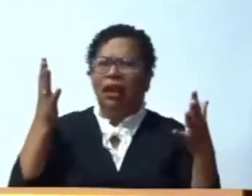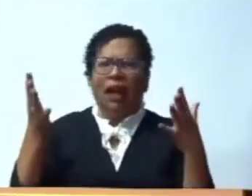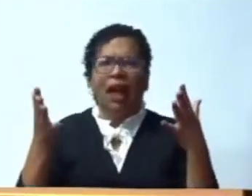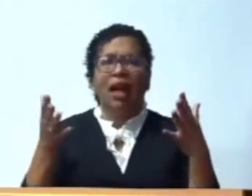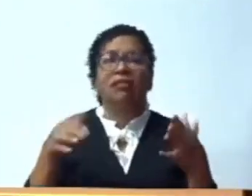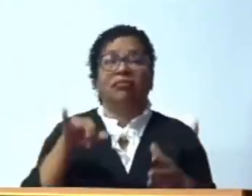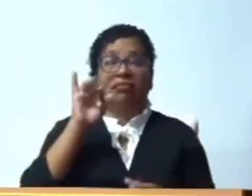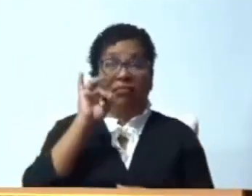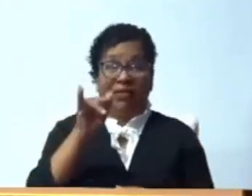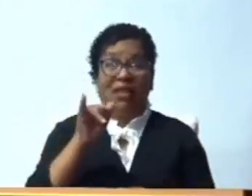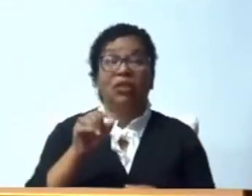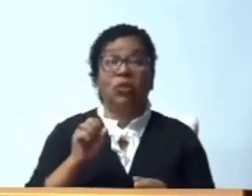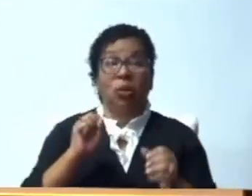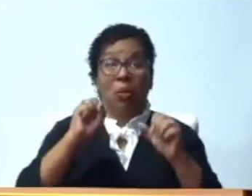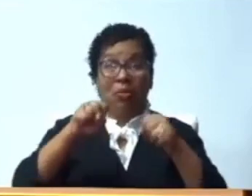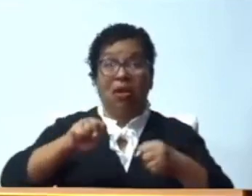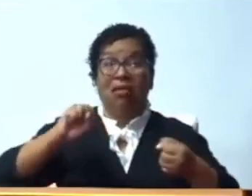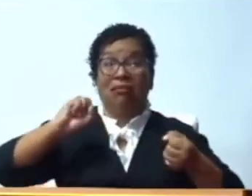caos